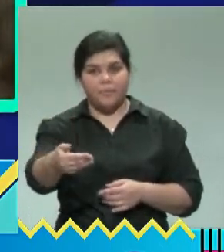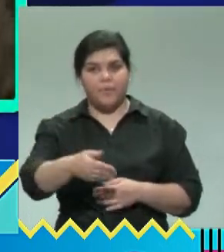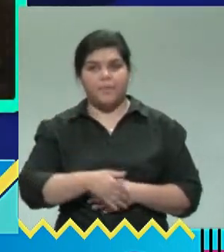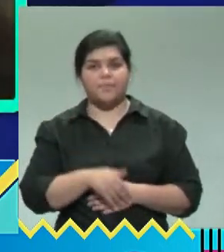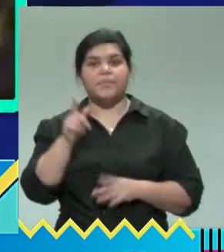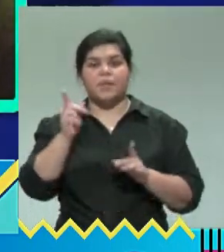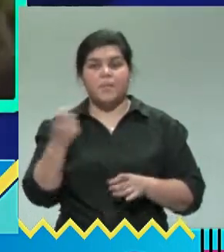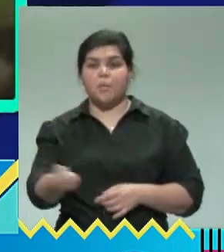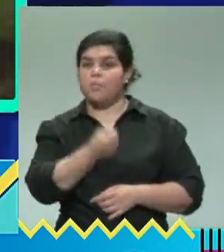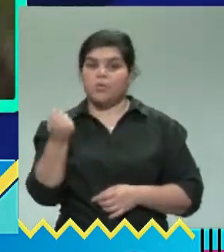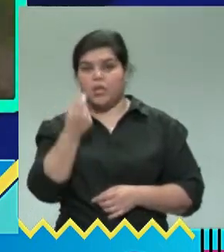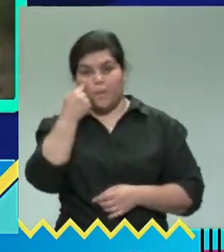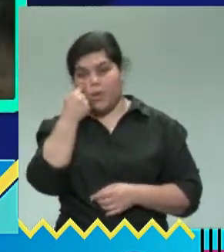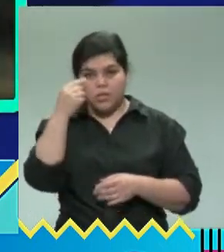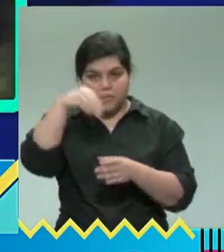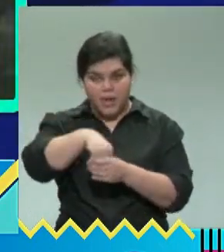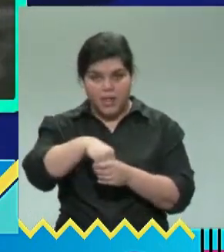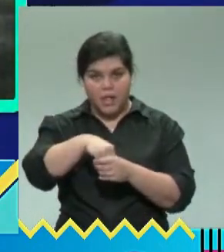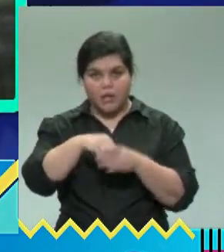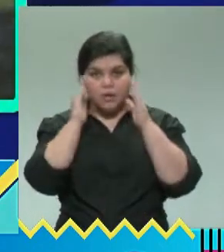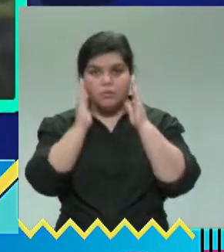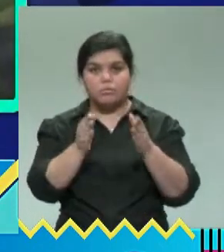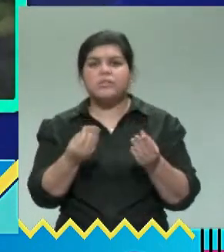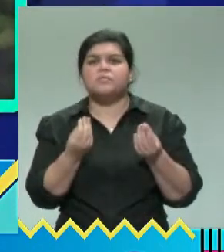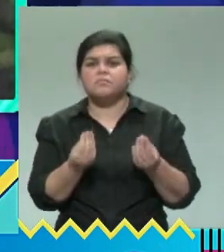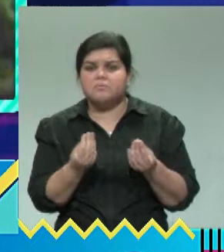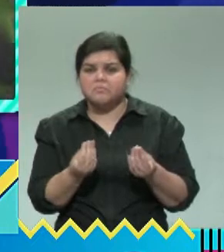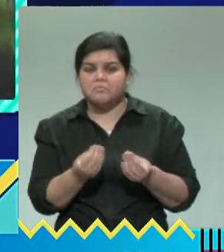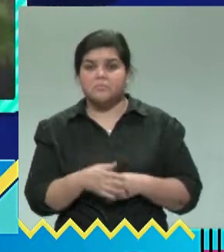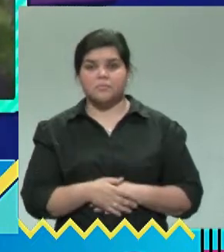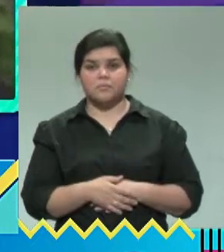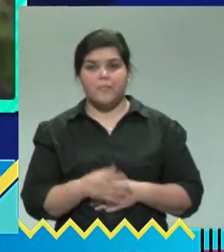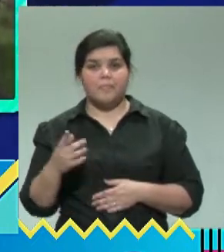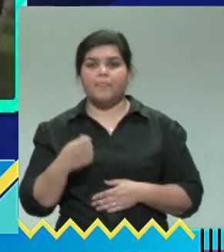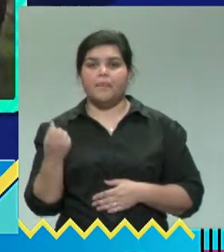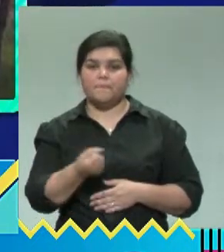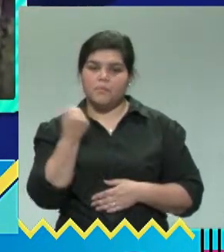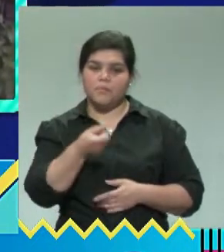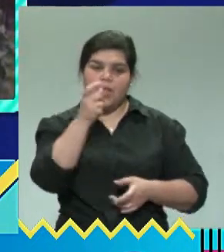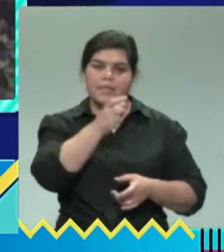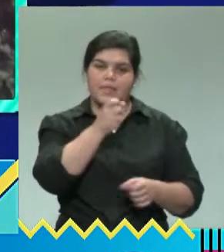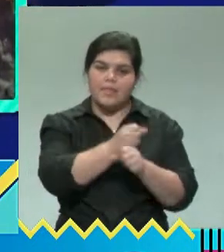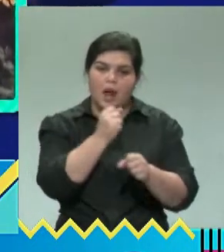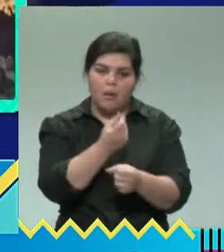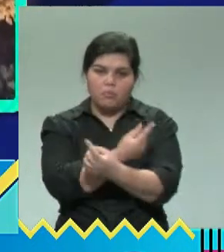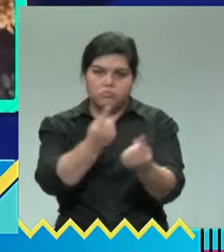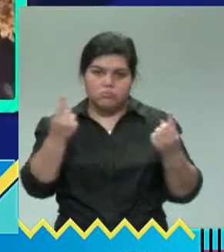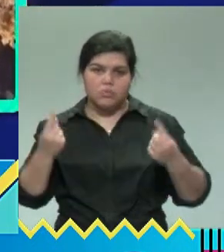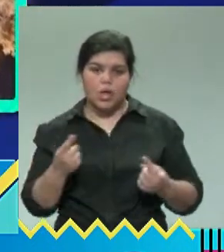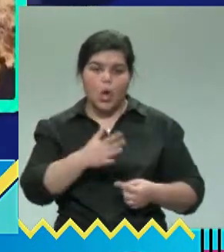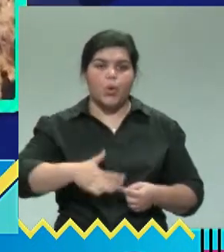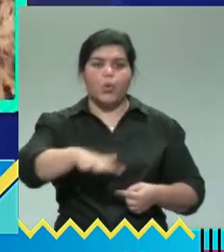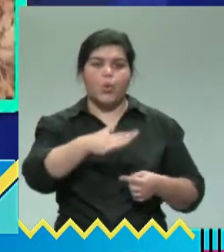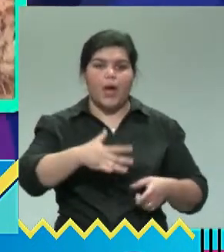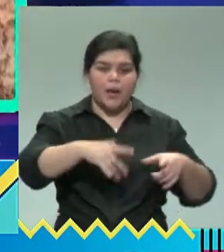está haciendo desde el municipio, y está vinculado a refuncionalizar y a potenciar nuestras tareas y nuestros trabajos en nuestros viveros. La